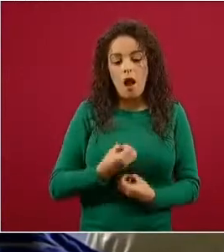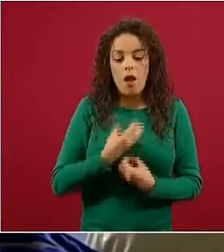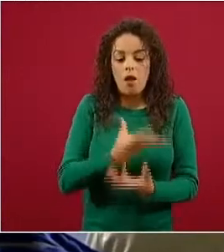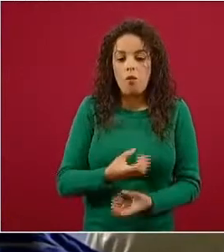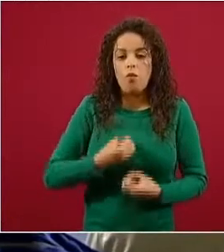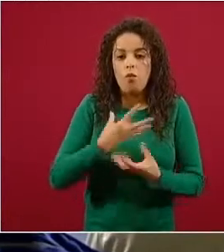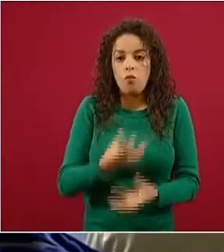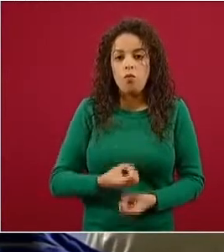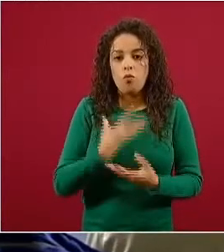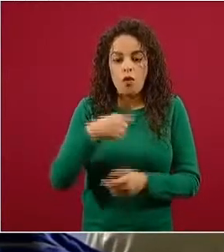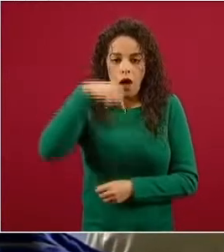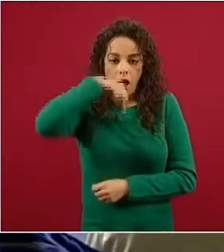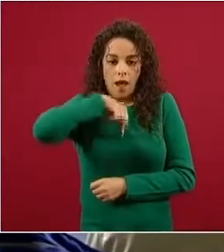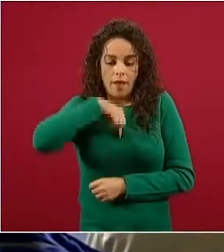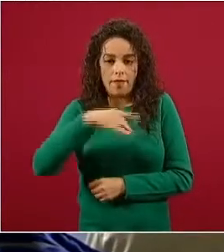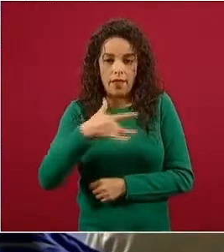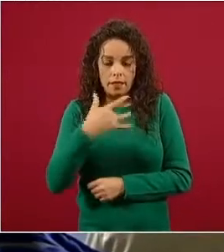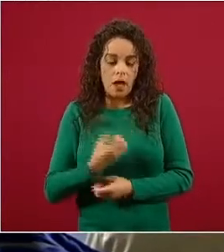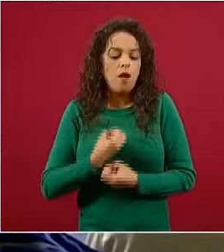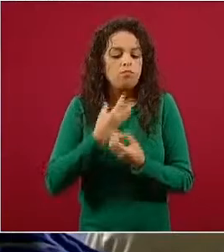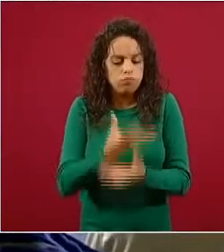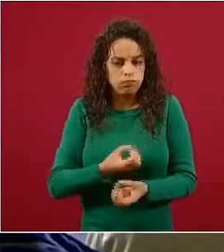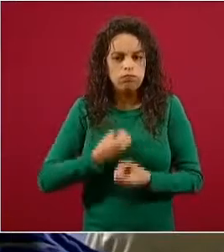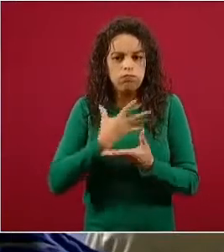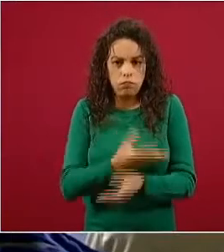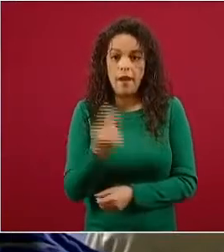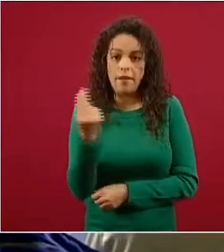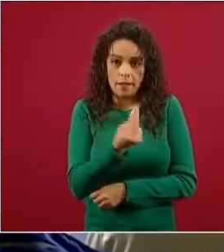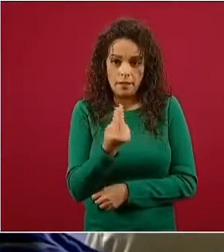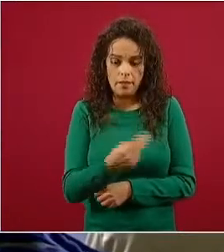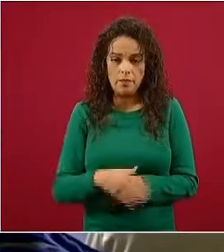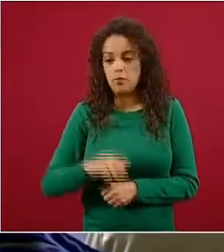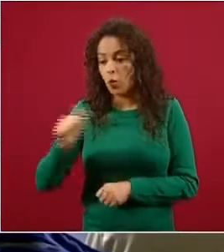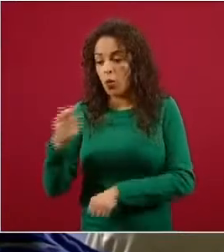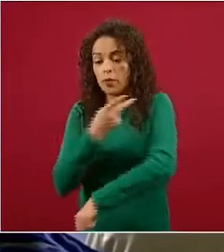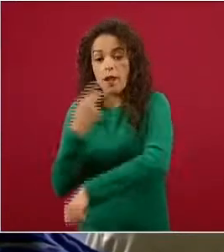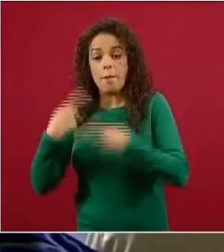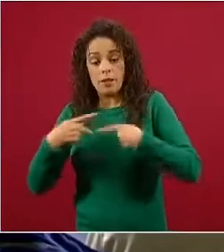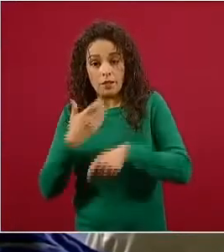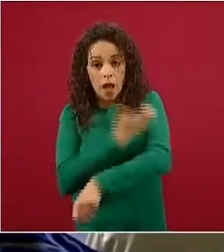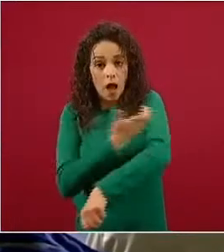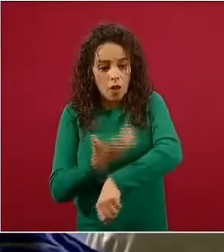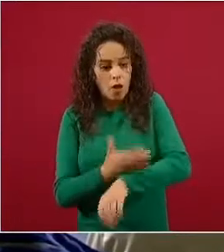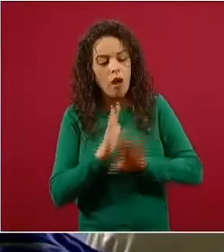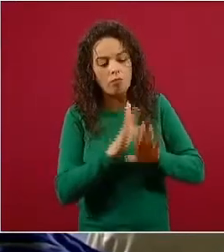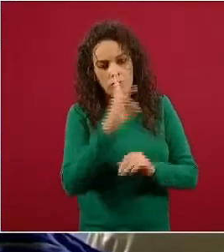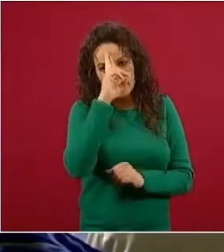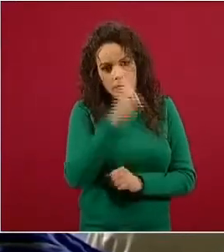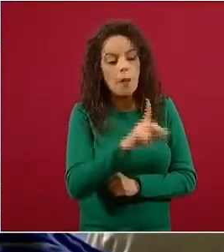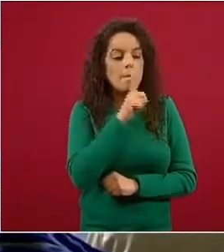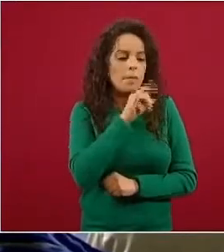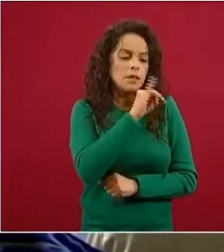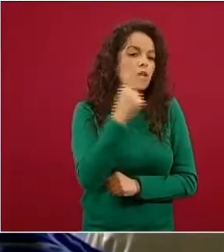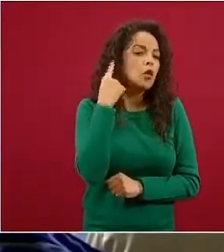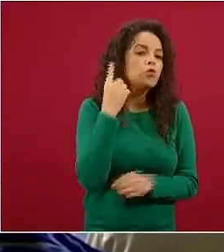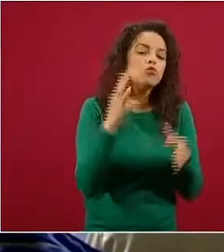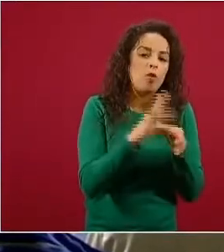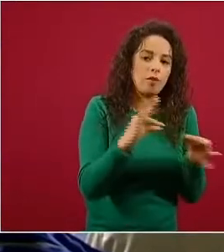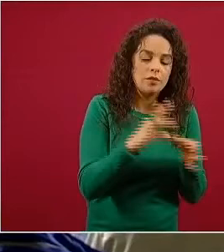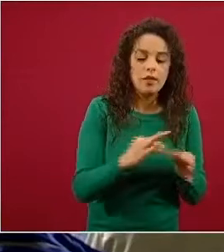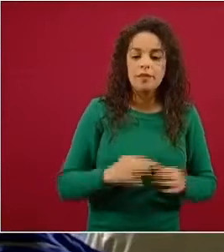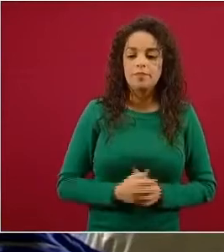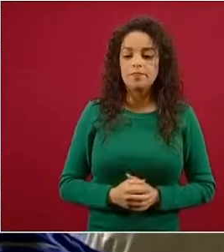importante que en este momento no demos falsas esperanzas. Es importante también ayudar a validar